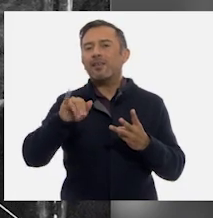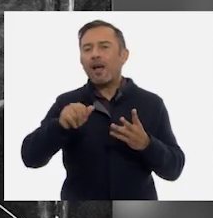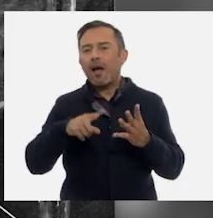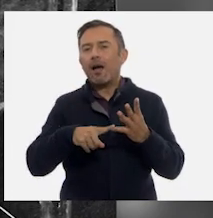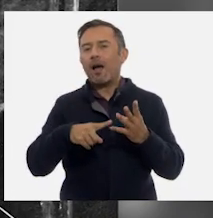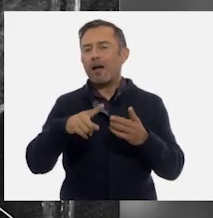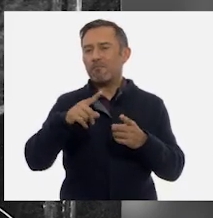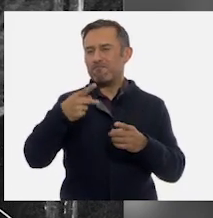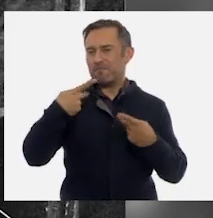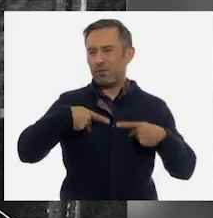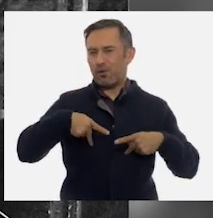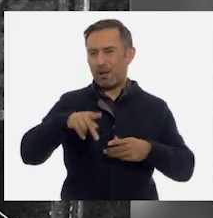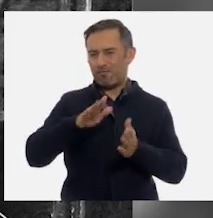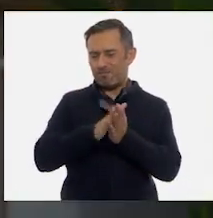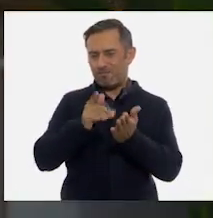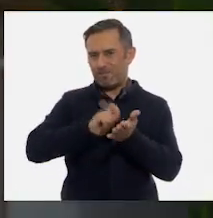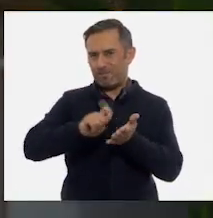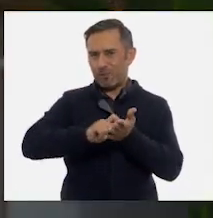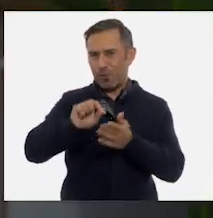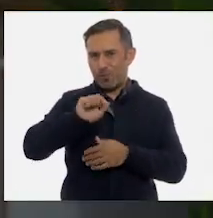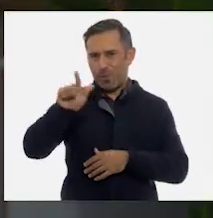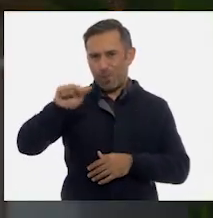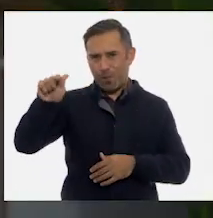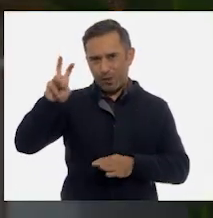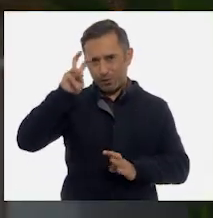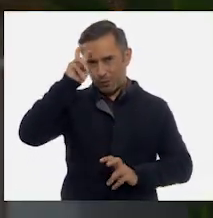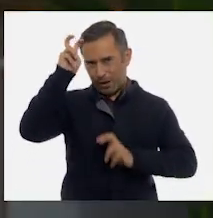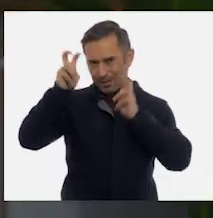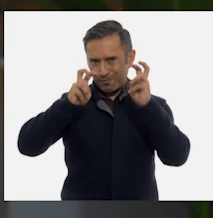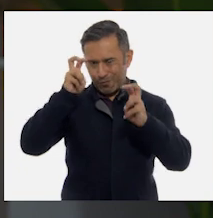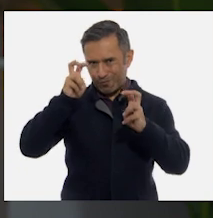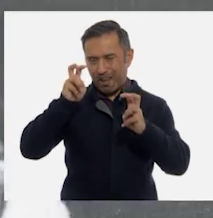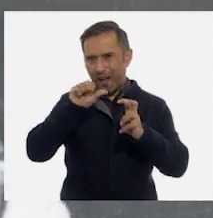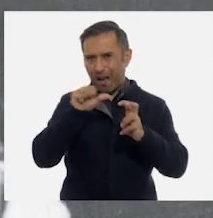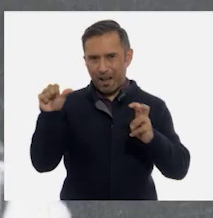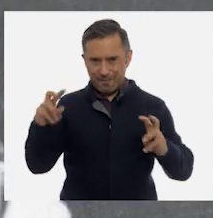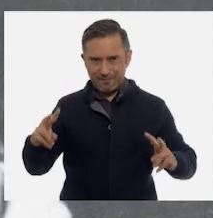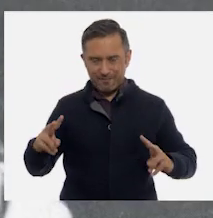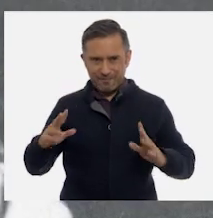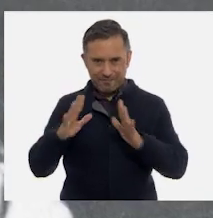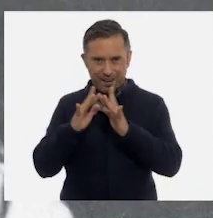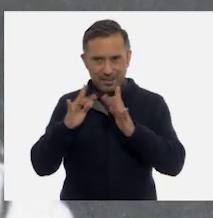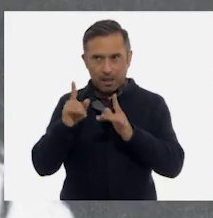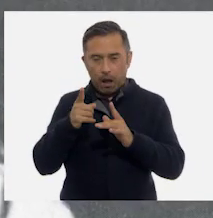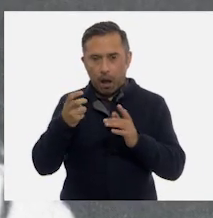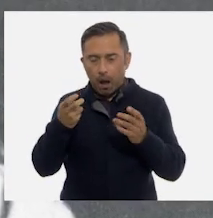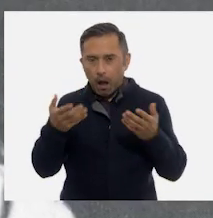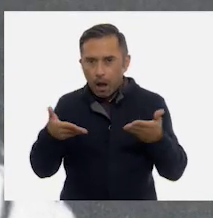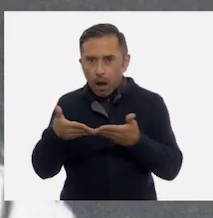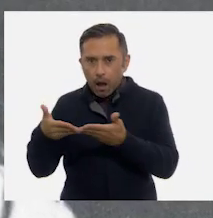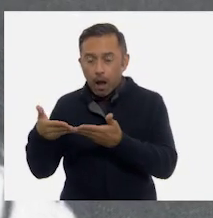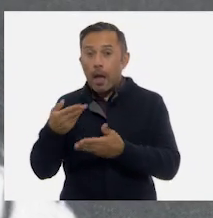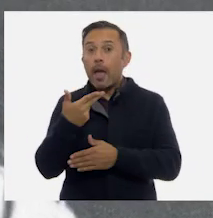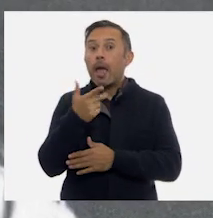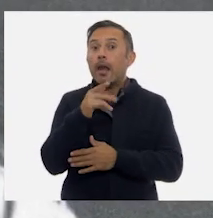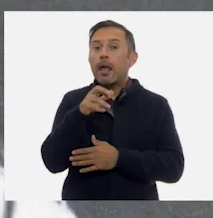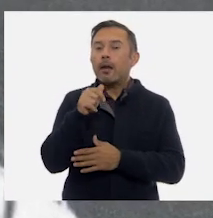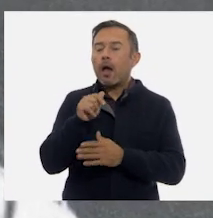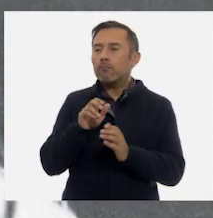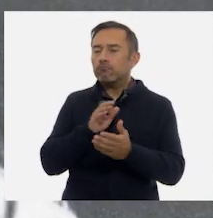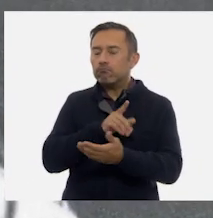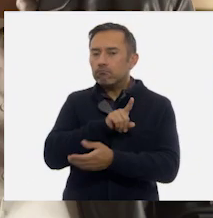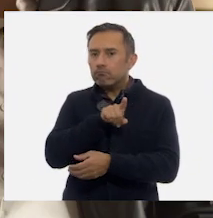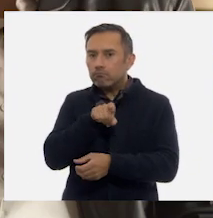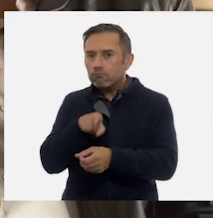fin, toda esta, digamos, la masa fuerte del surrealismo, y Elena llega y se inserta ahí.